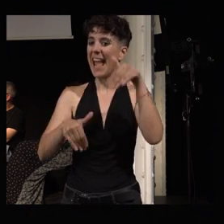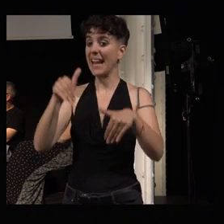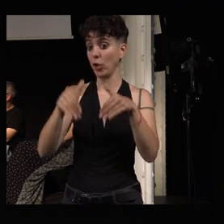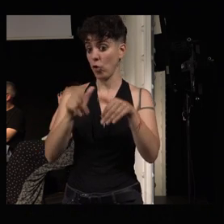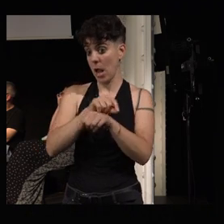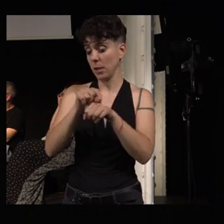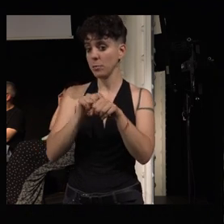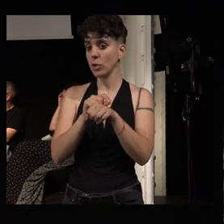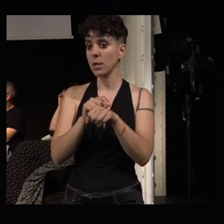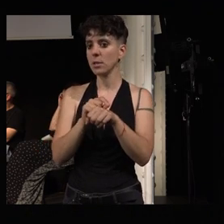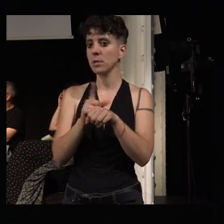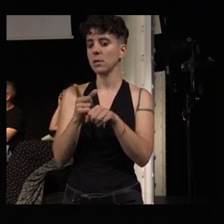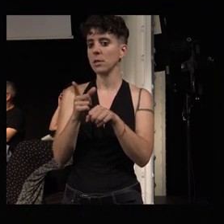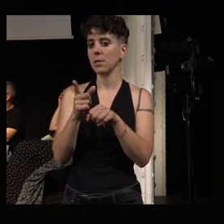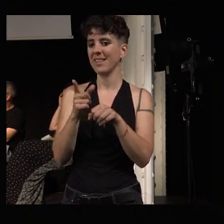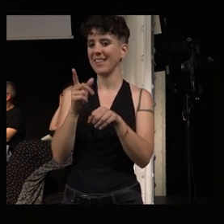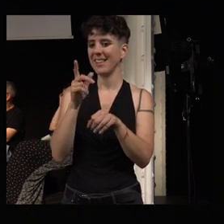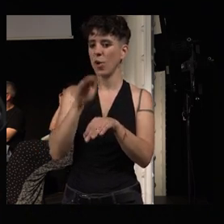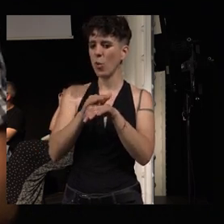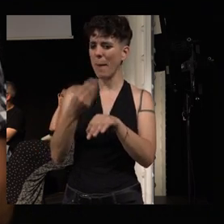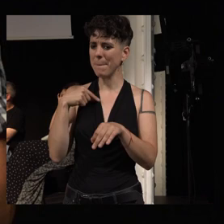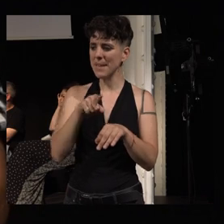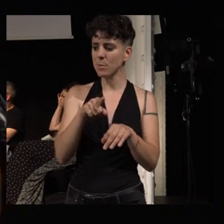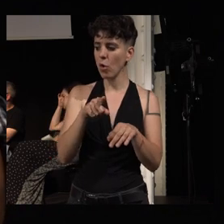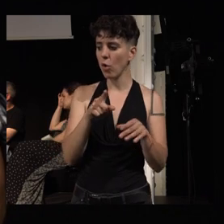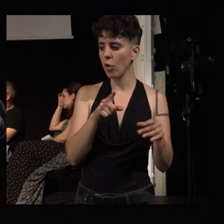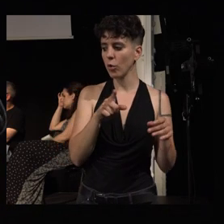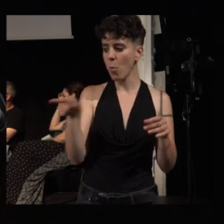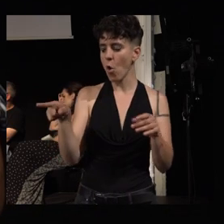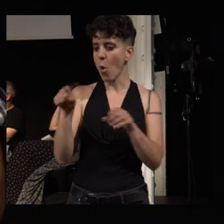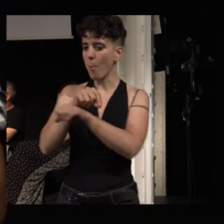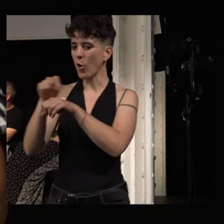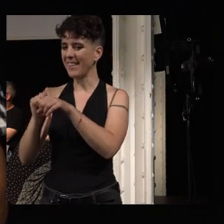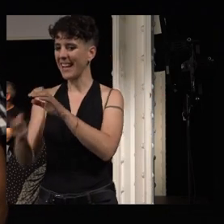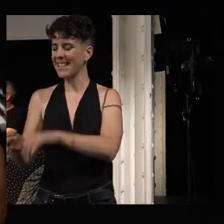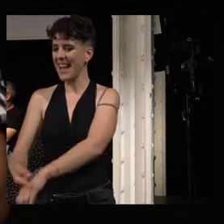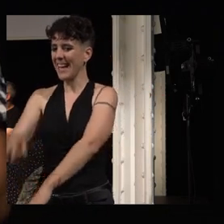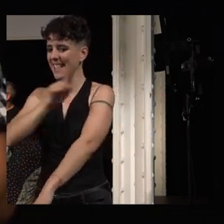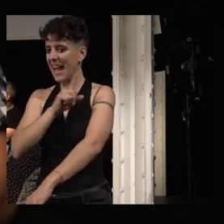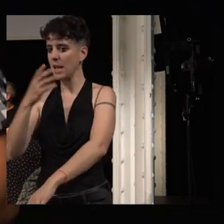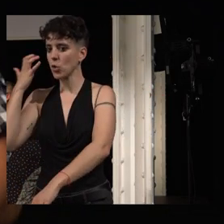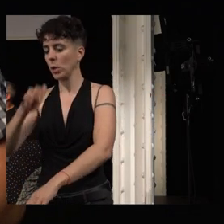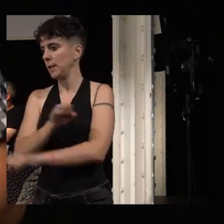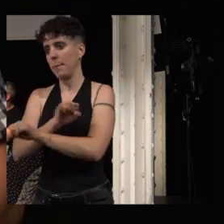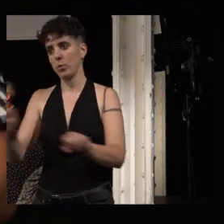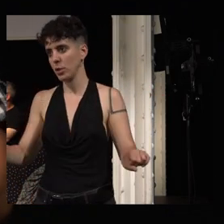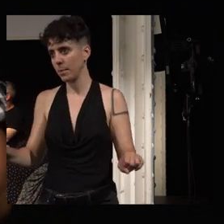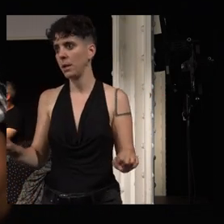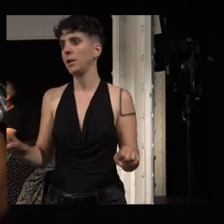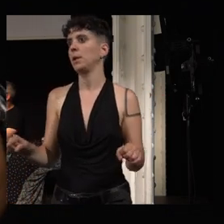pues impedirían unas políticas radicales queer. Este es mi punto de vista. De hecho, ya Lisa